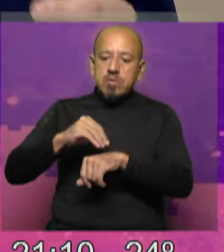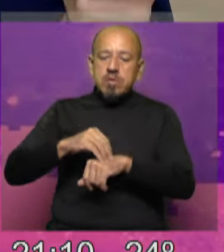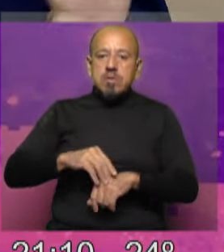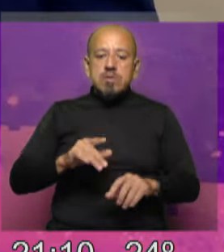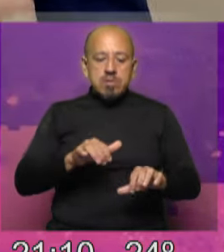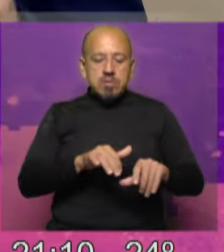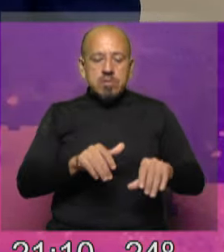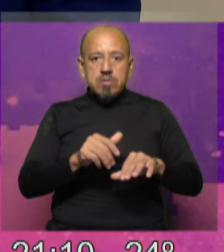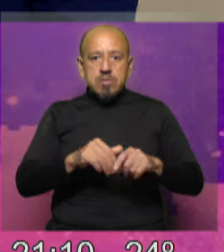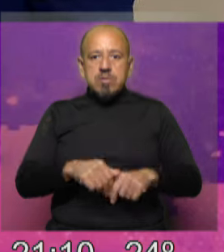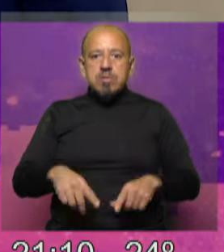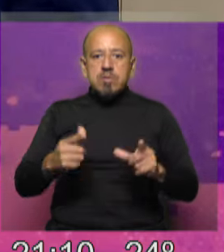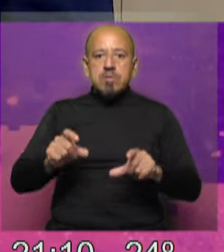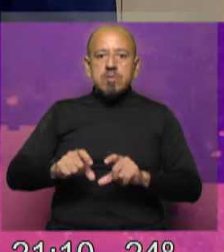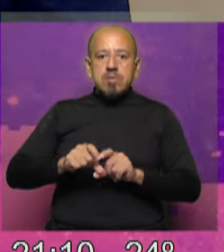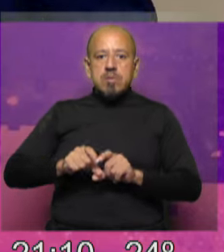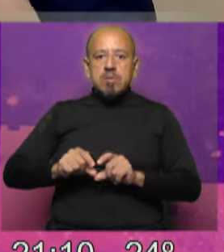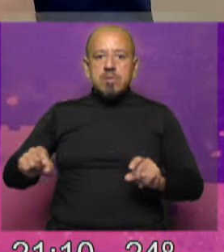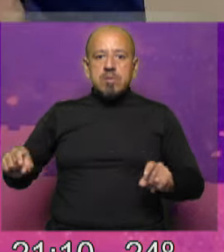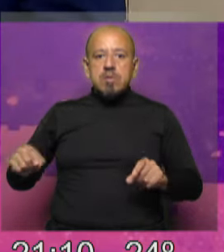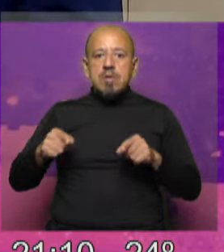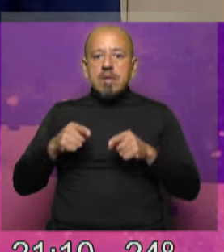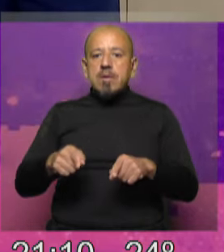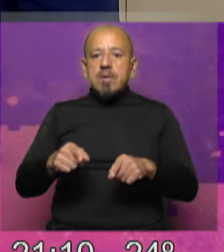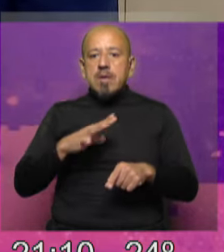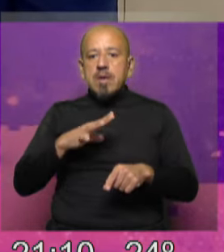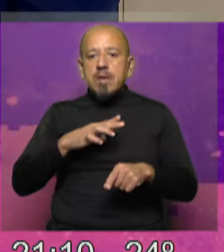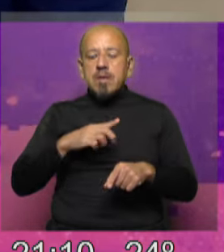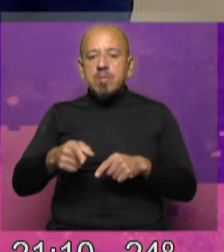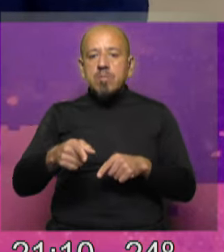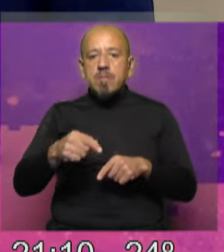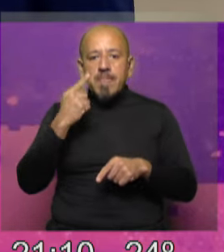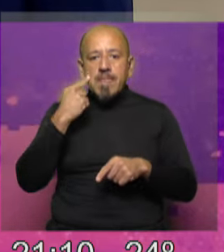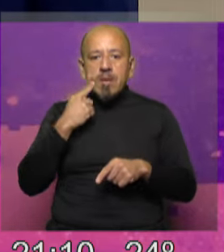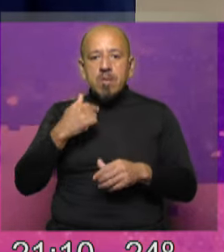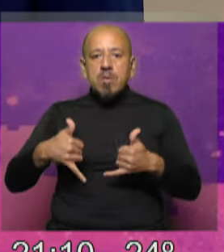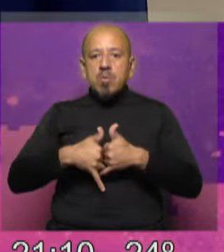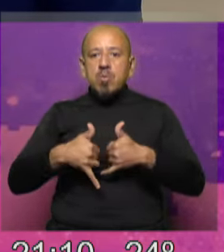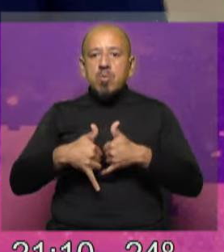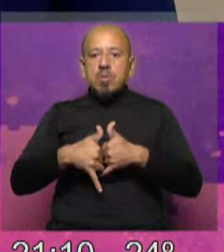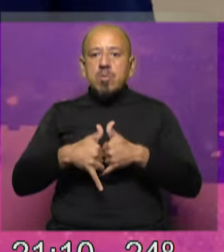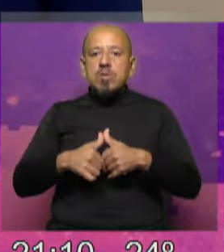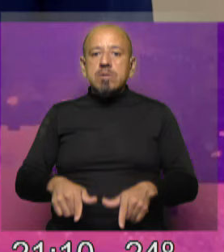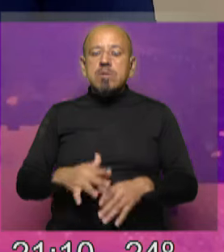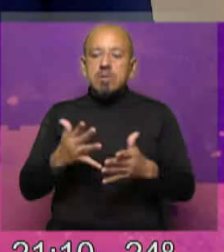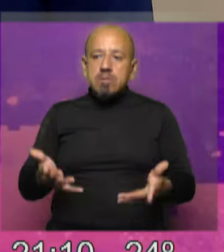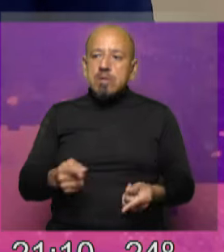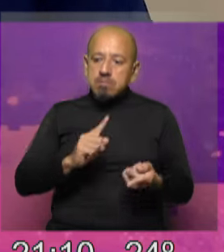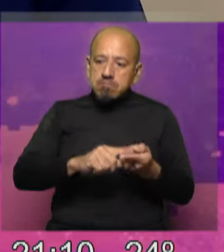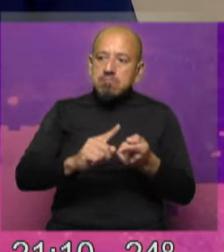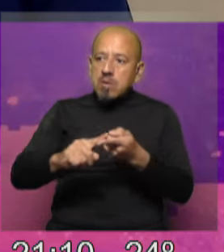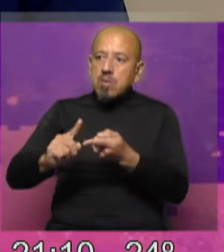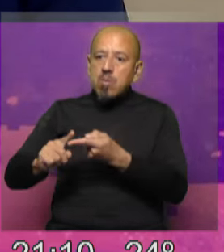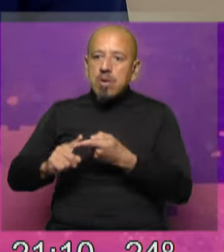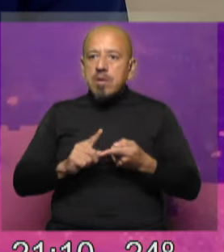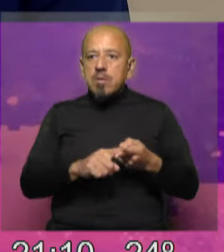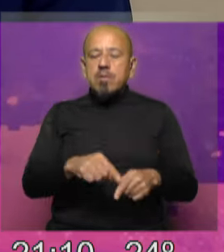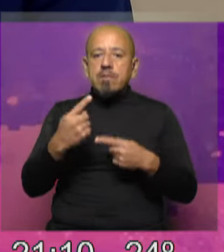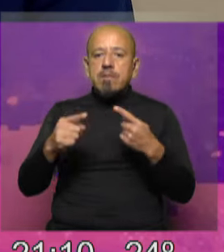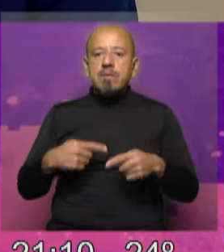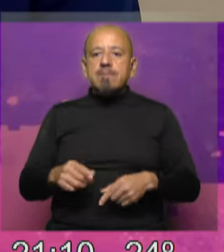funcionando, que es espaciocolabora.uy, y ahí incluso hay un número de WhatsApp para que nos escriban y, bueno, ir coordinando la agenda con las distintas